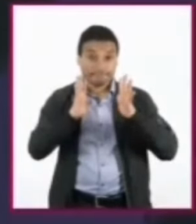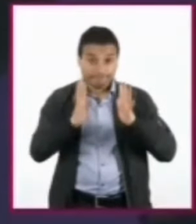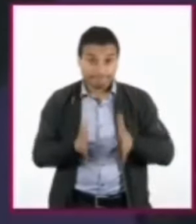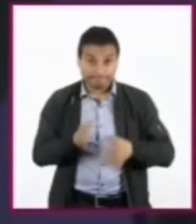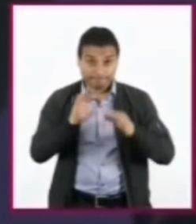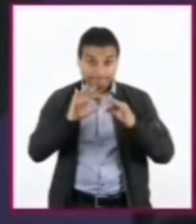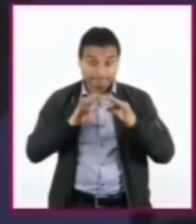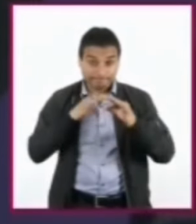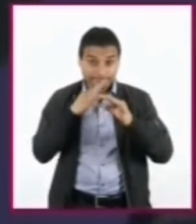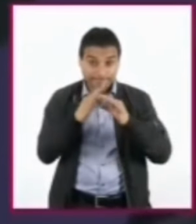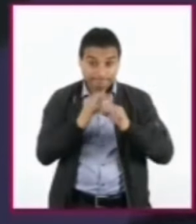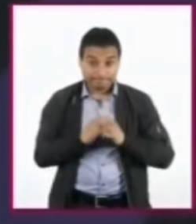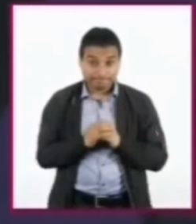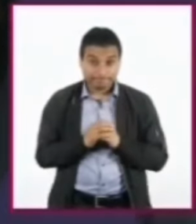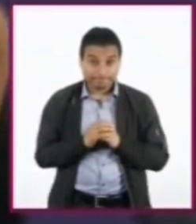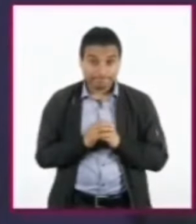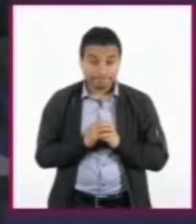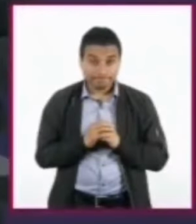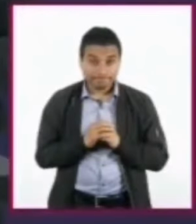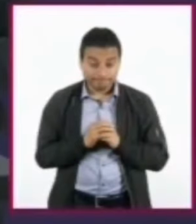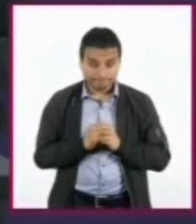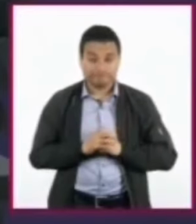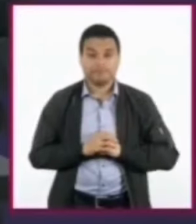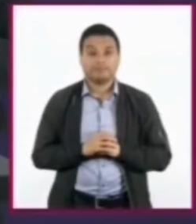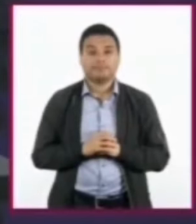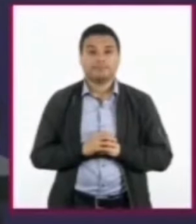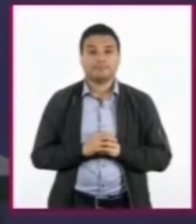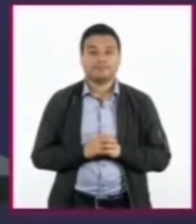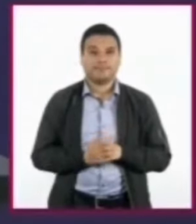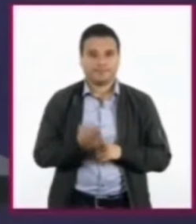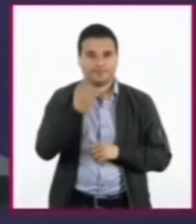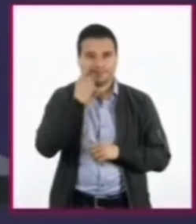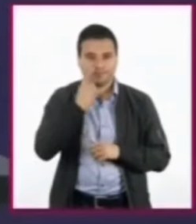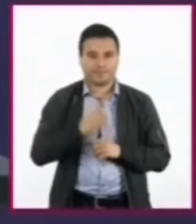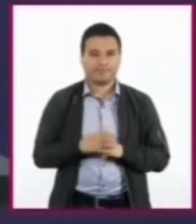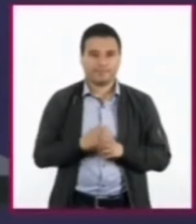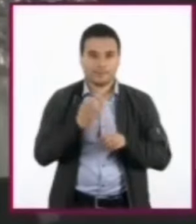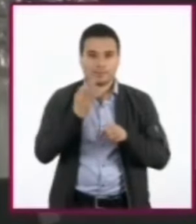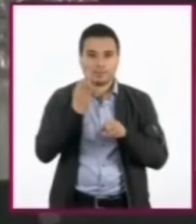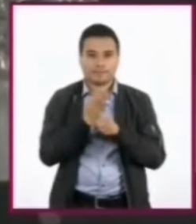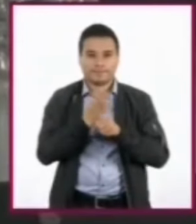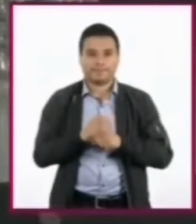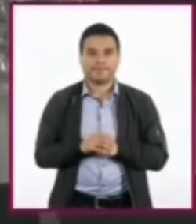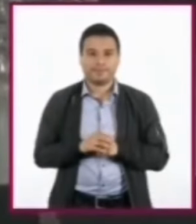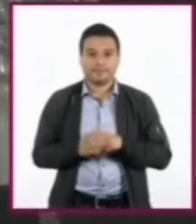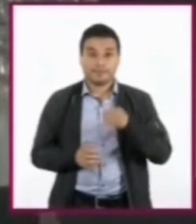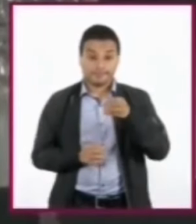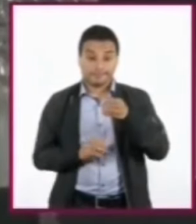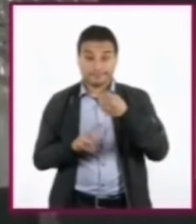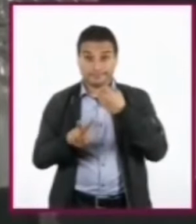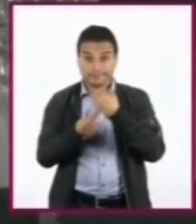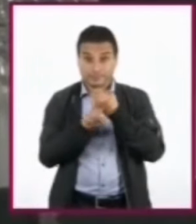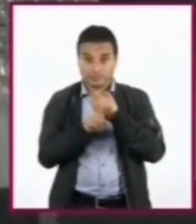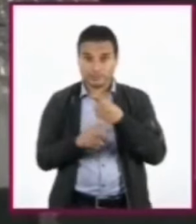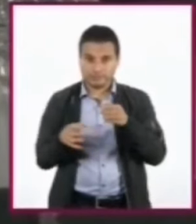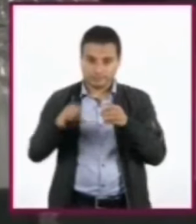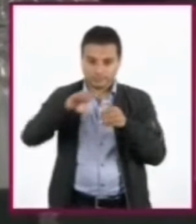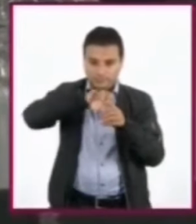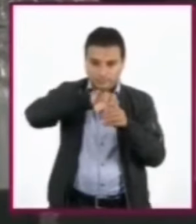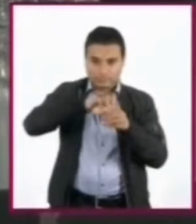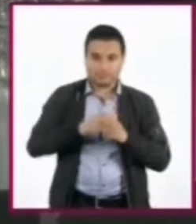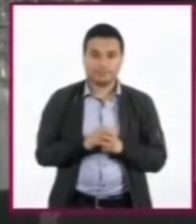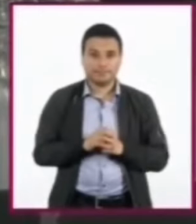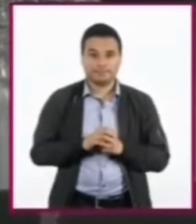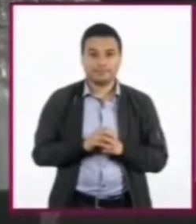pastilla efervescente trozada dentro del globo, vamos a colocarlo en la boca del matraz. Al levantar el